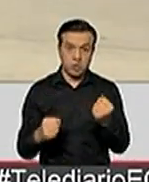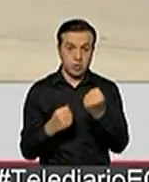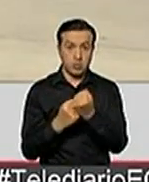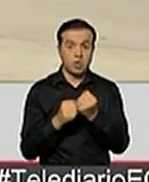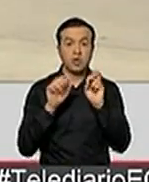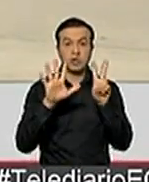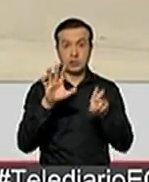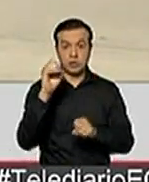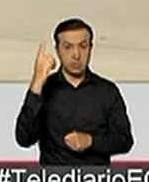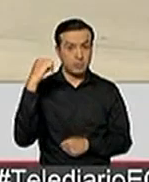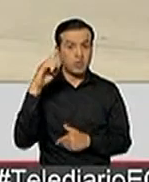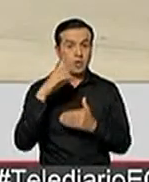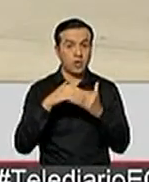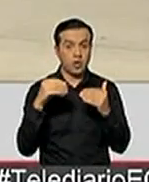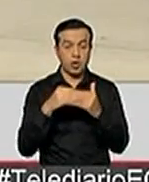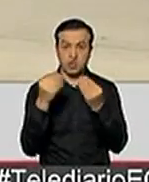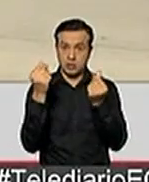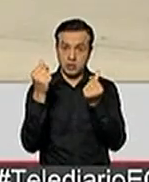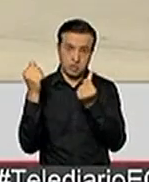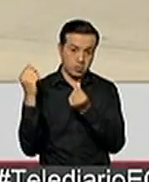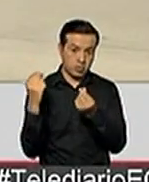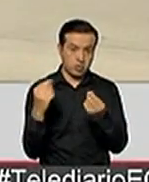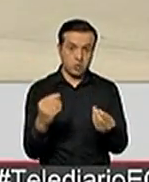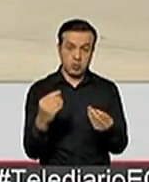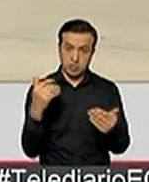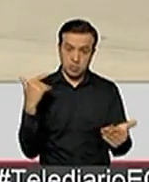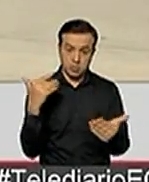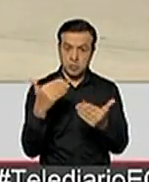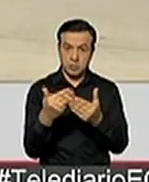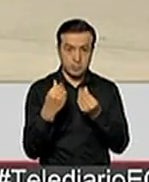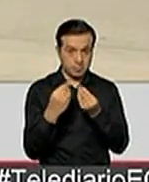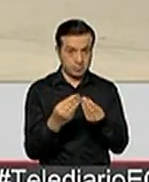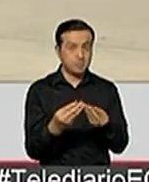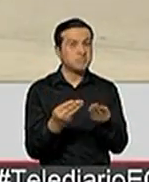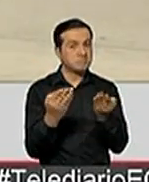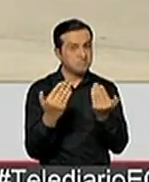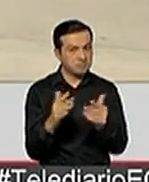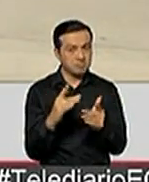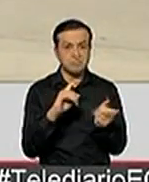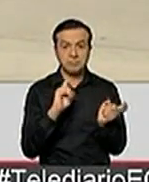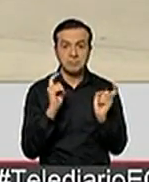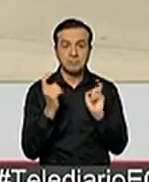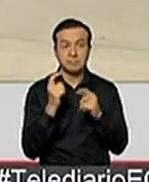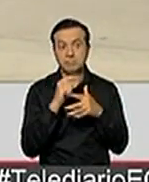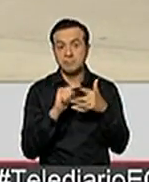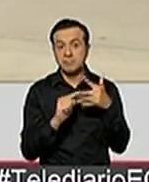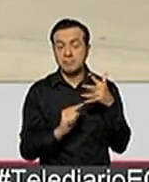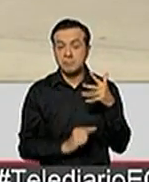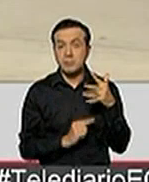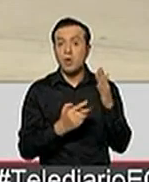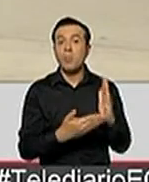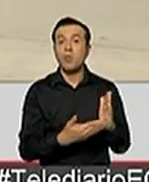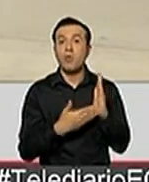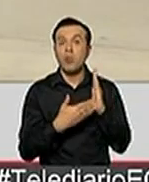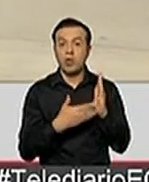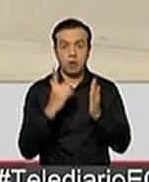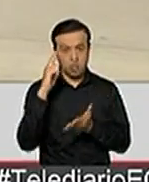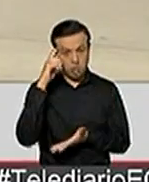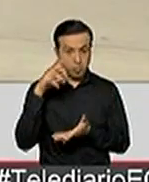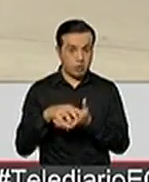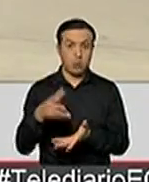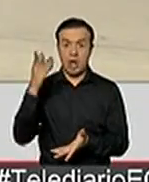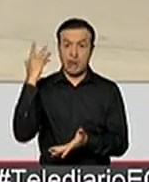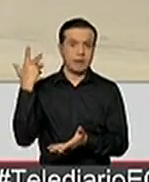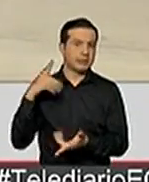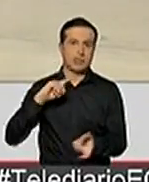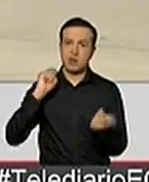70 millones de dólares los invertidos en esta administración y que justamente han modificado, dice, el modelo del gobierno